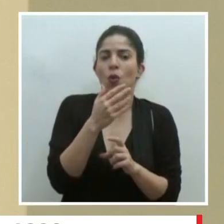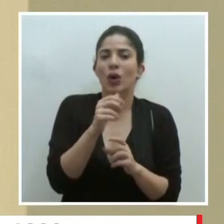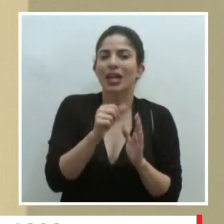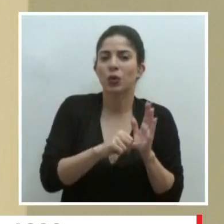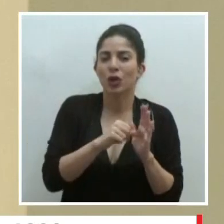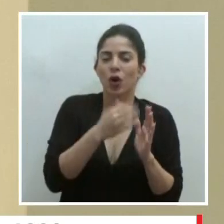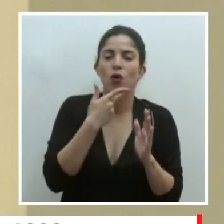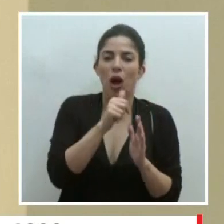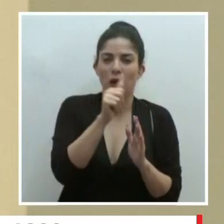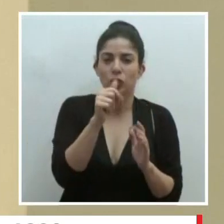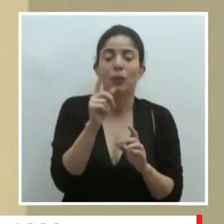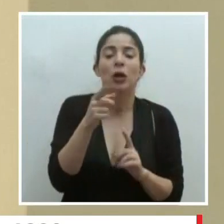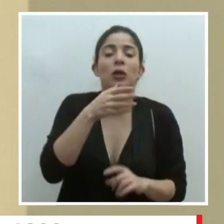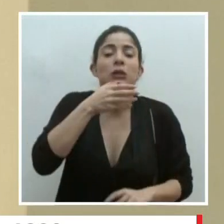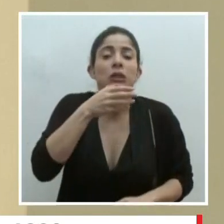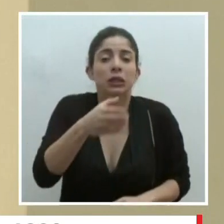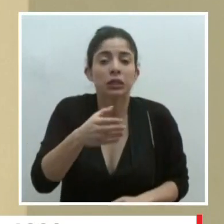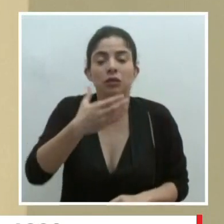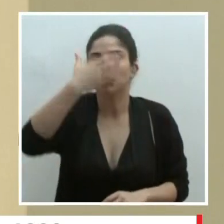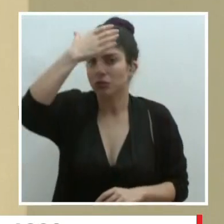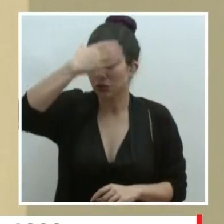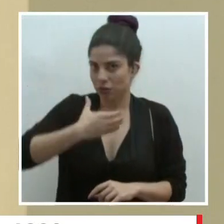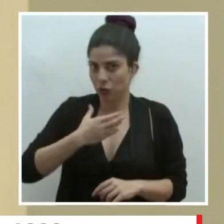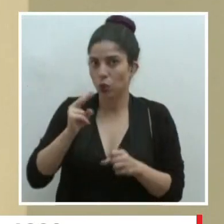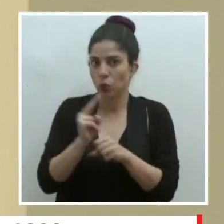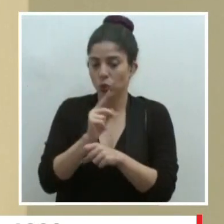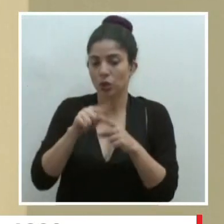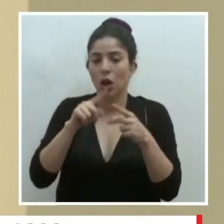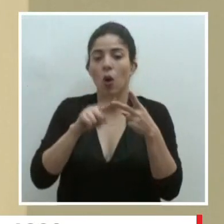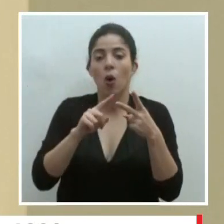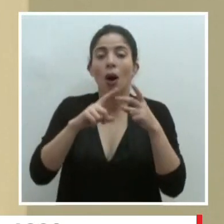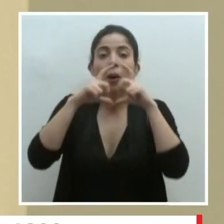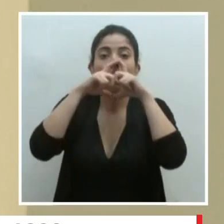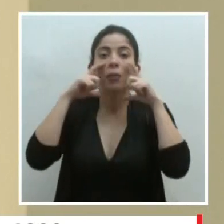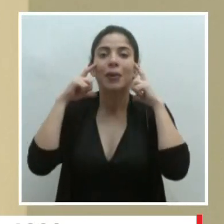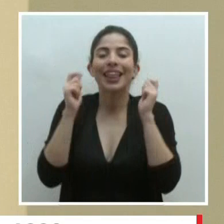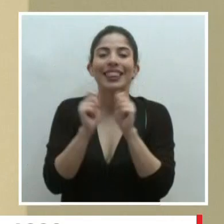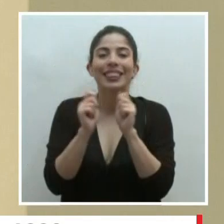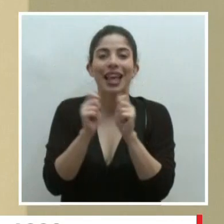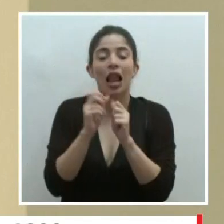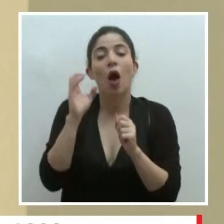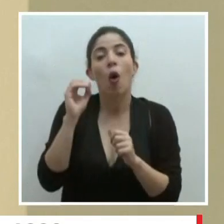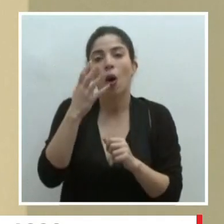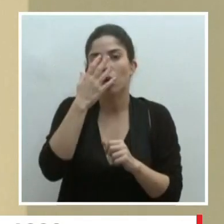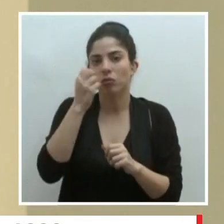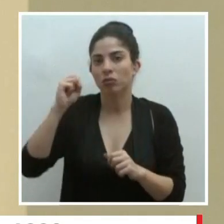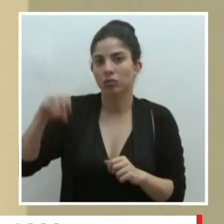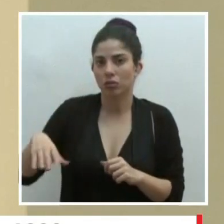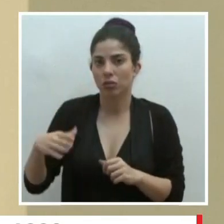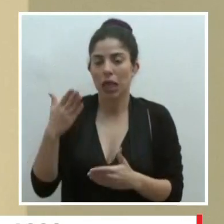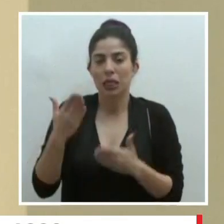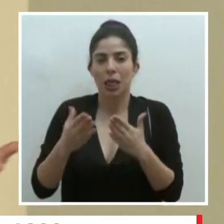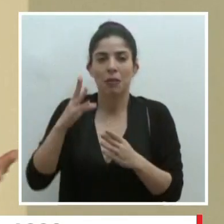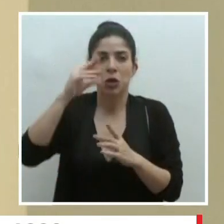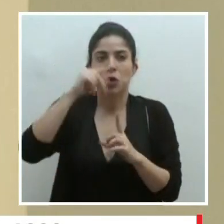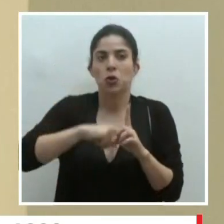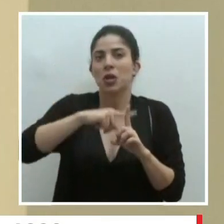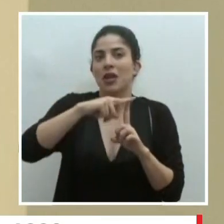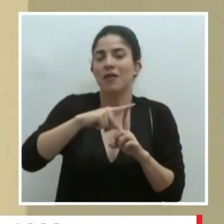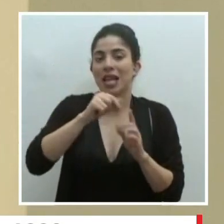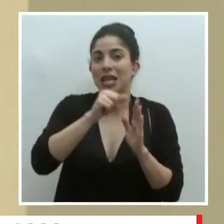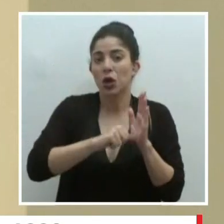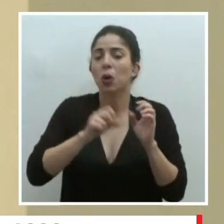tipo de situaciones son o las caretas, que ya hablamos, o las mascarillas de tela o desechables, que tal vez no tengan el grado quirúrgico, pero también se